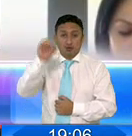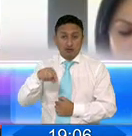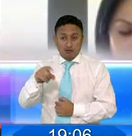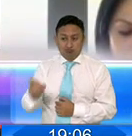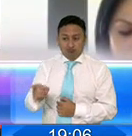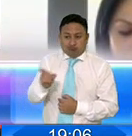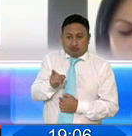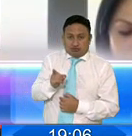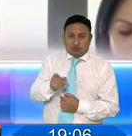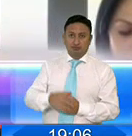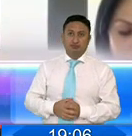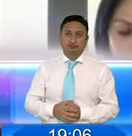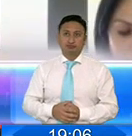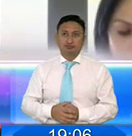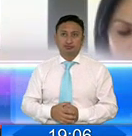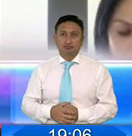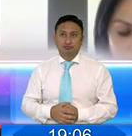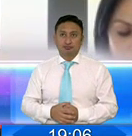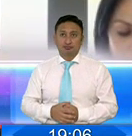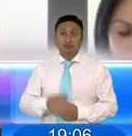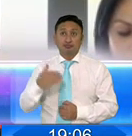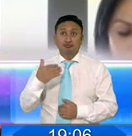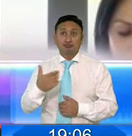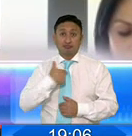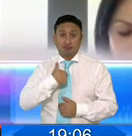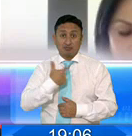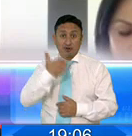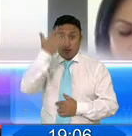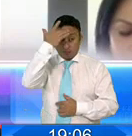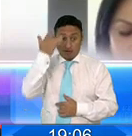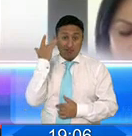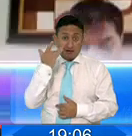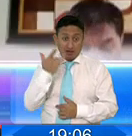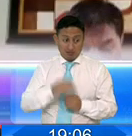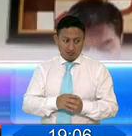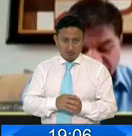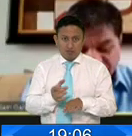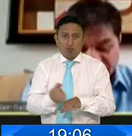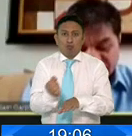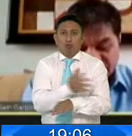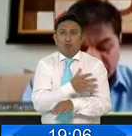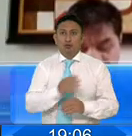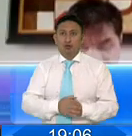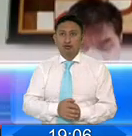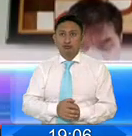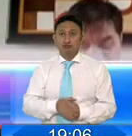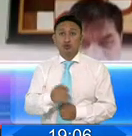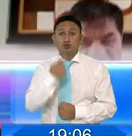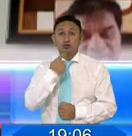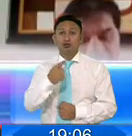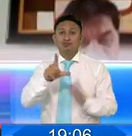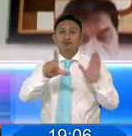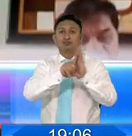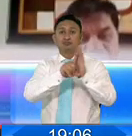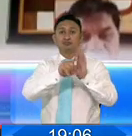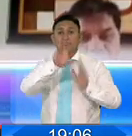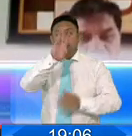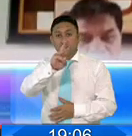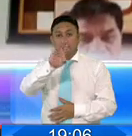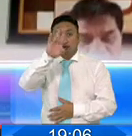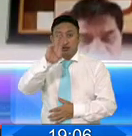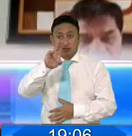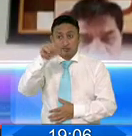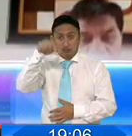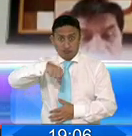adquirida. Y nos están dejando afuera como enfermedades raras y catastróficas. Que usted hace referencia a la ley 67, está recogida en el